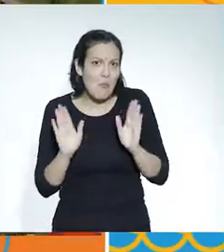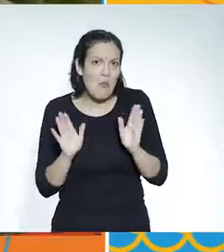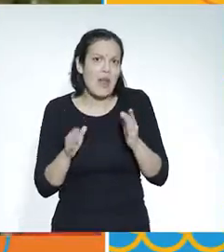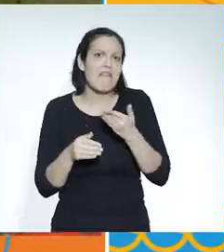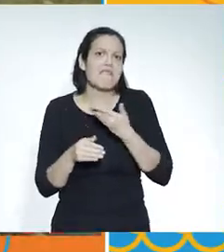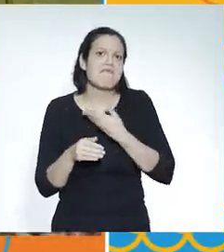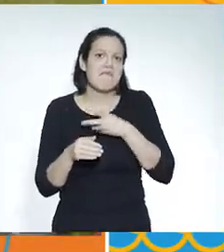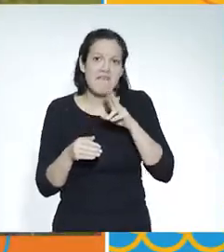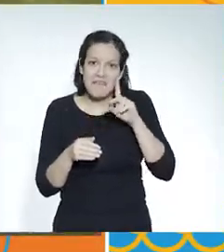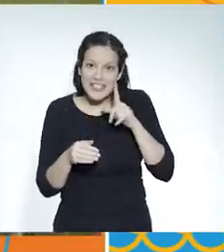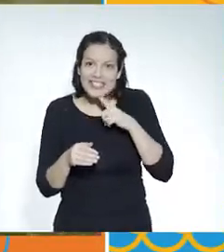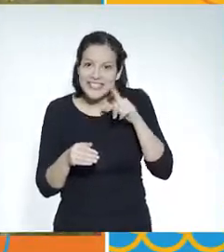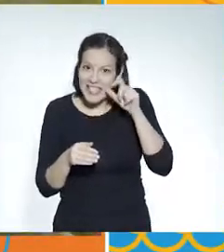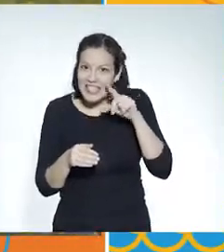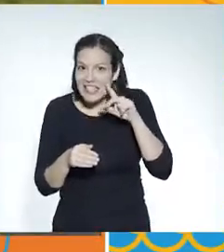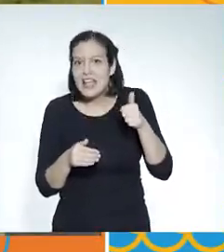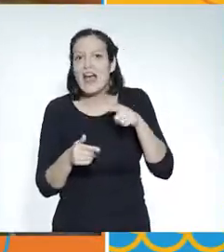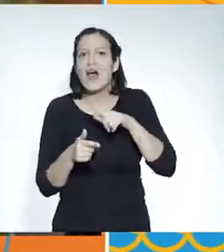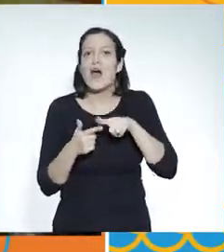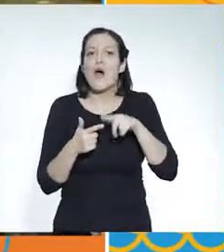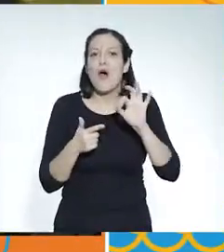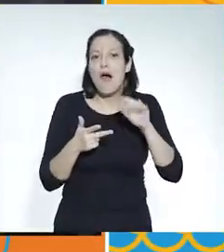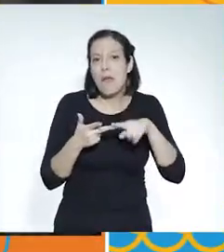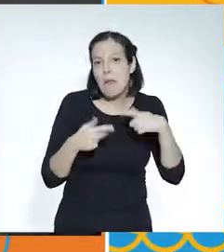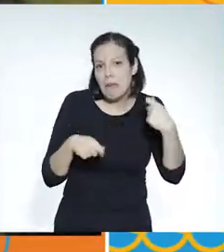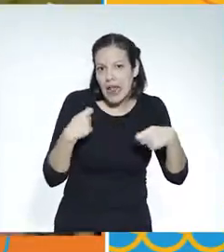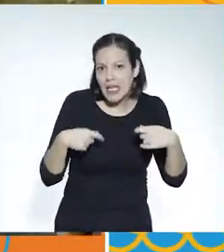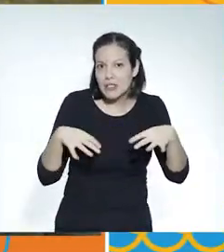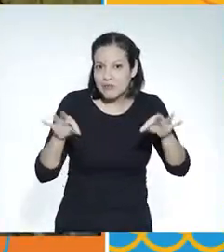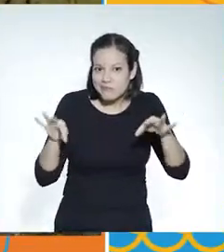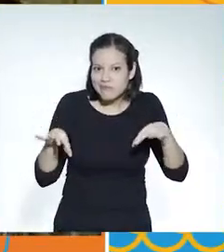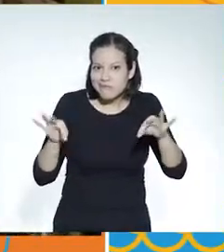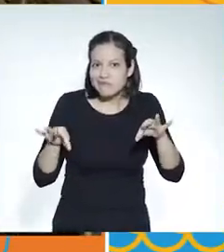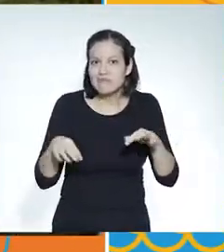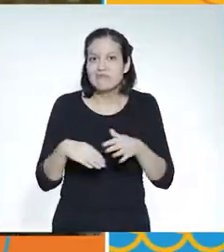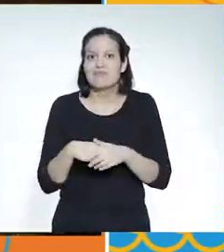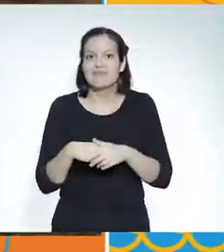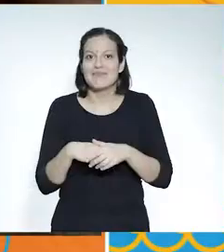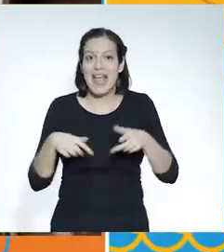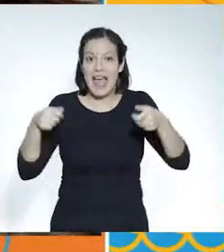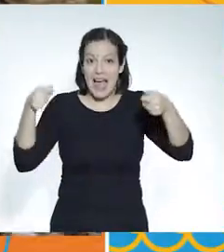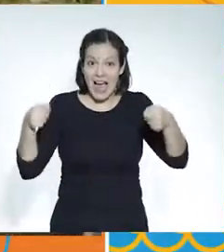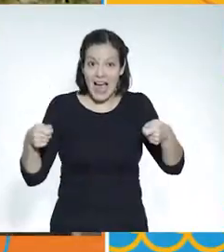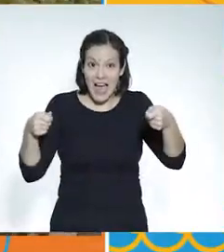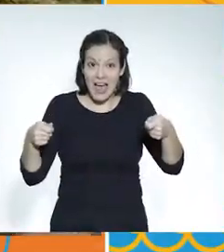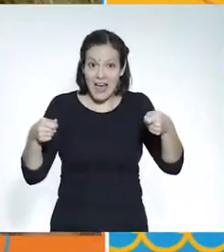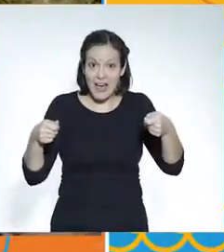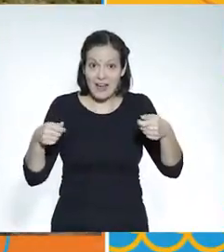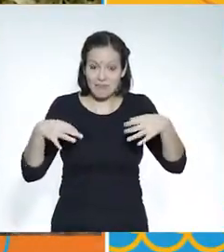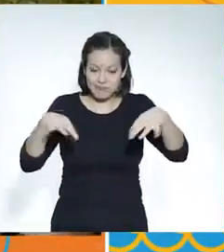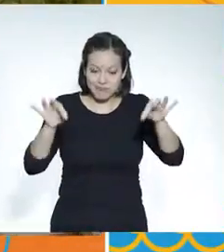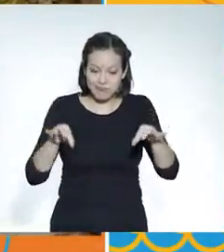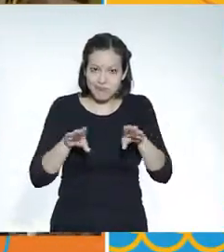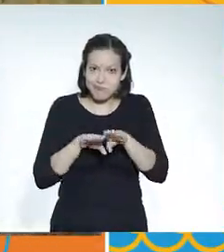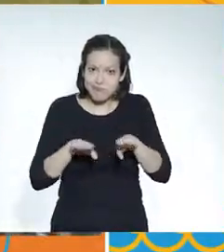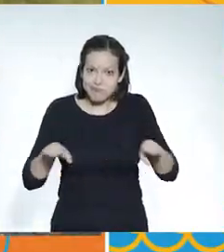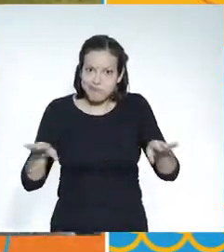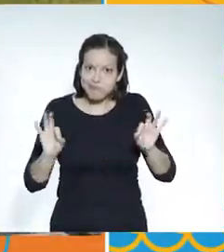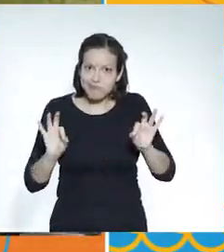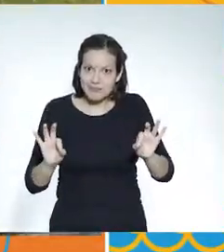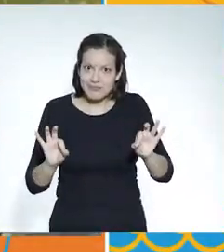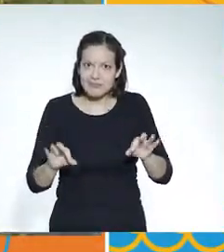una friselina. O un nylon que va a ir de base a la caja de madera.